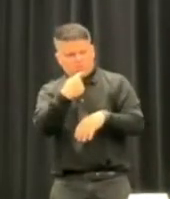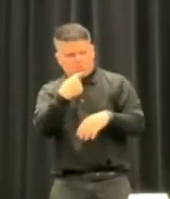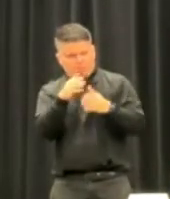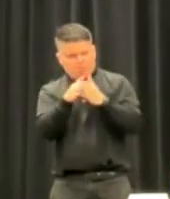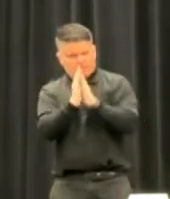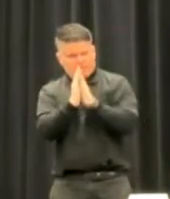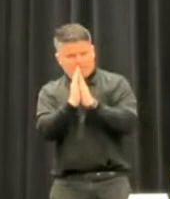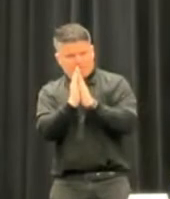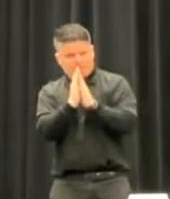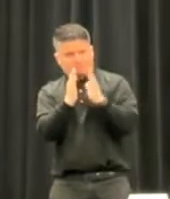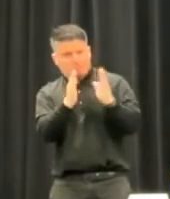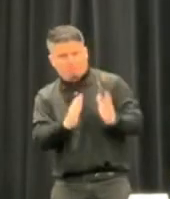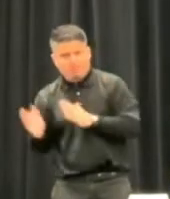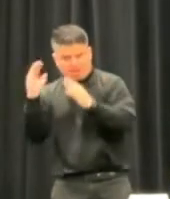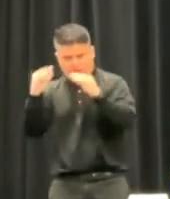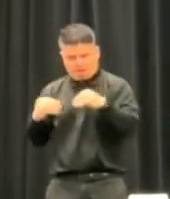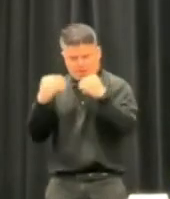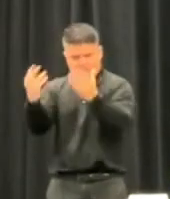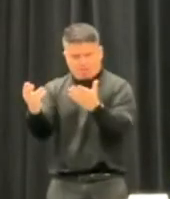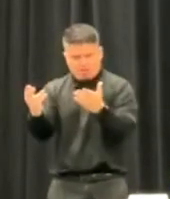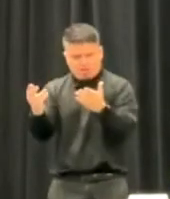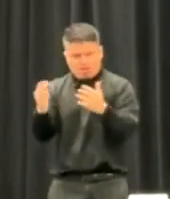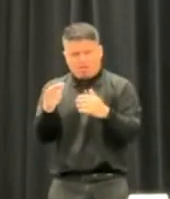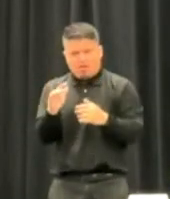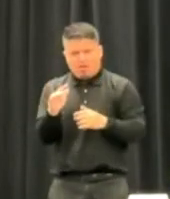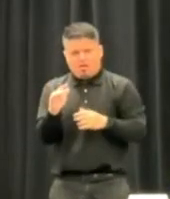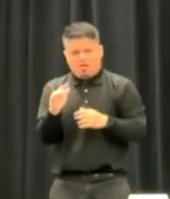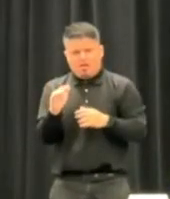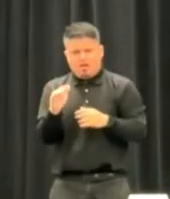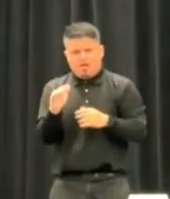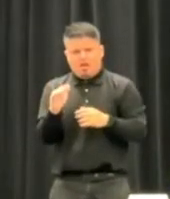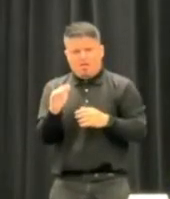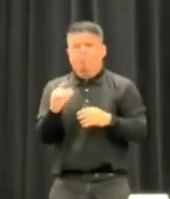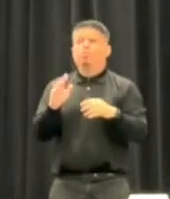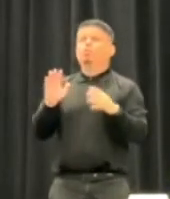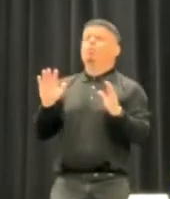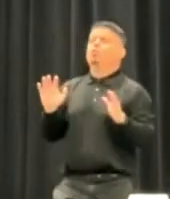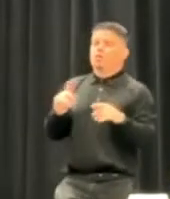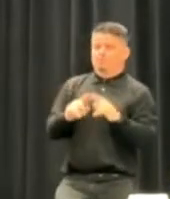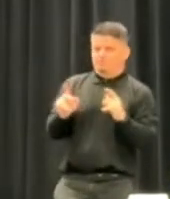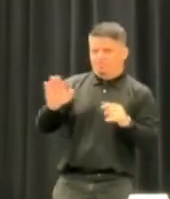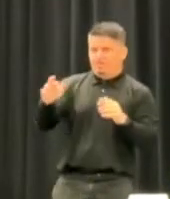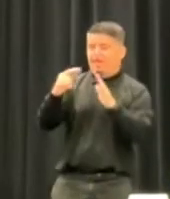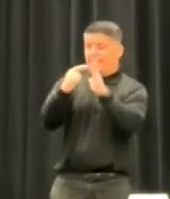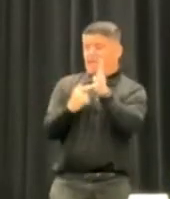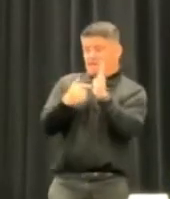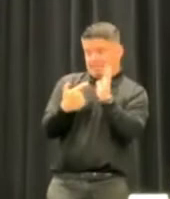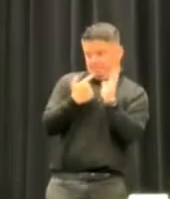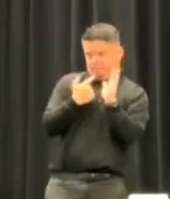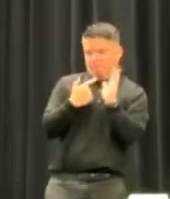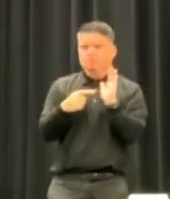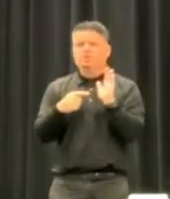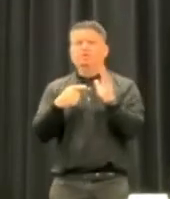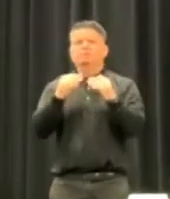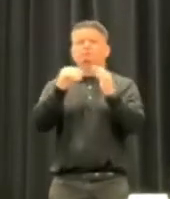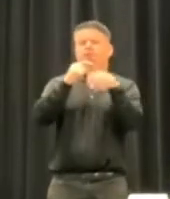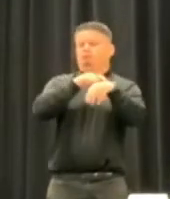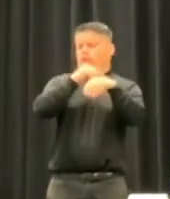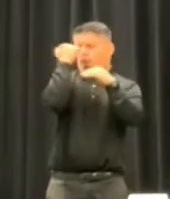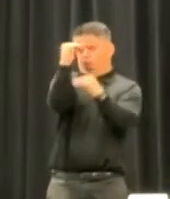establecía unos términos particulares no toda la agencia habían cumplido con ese término